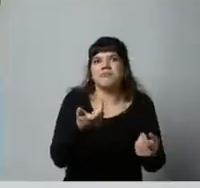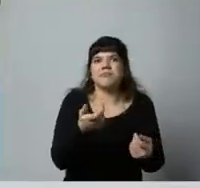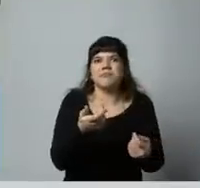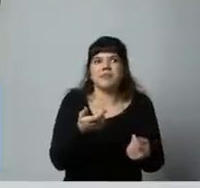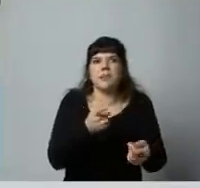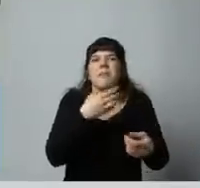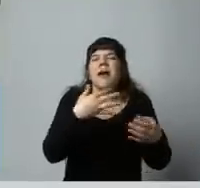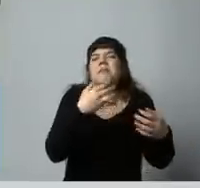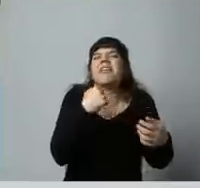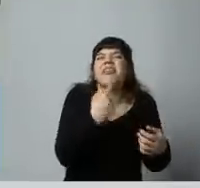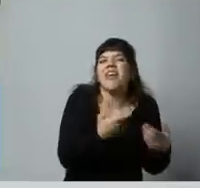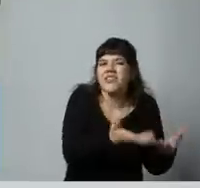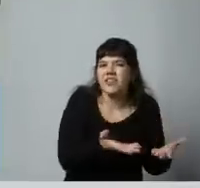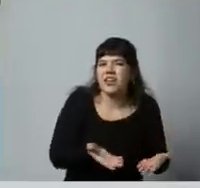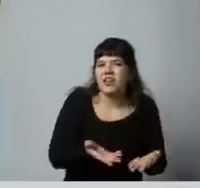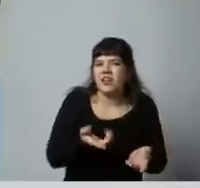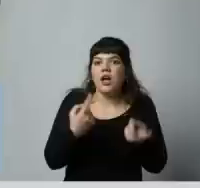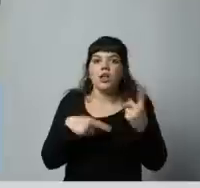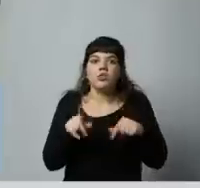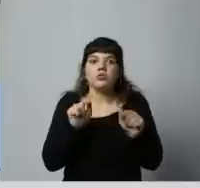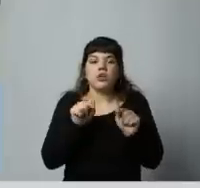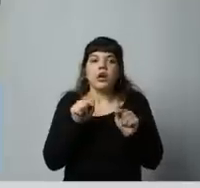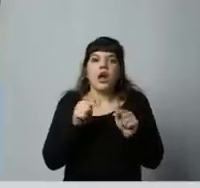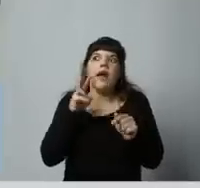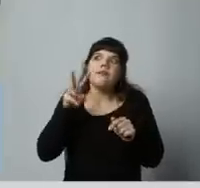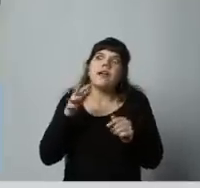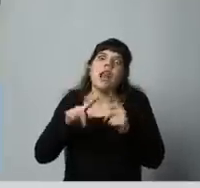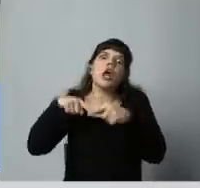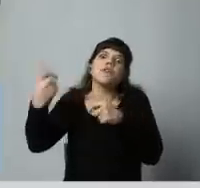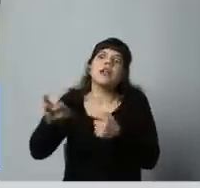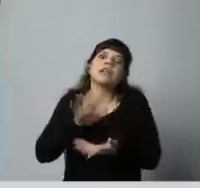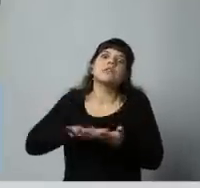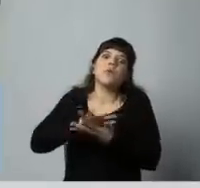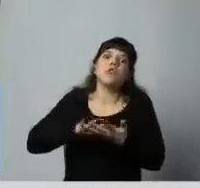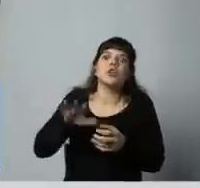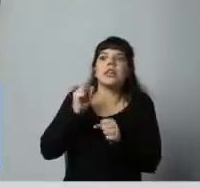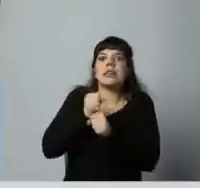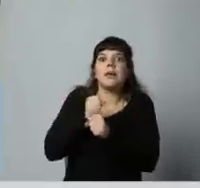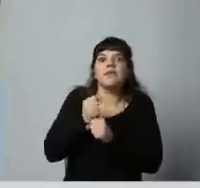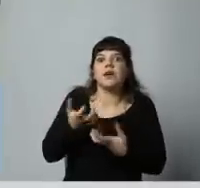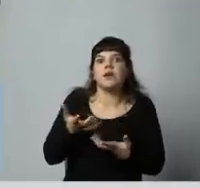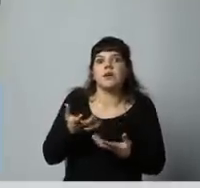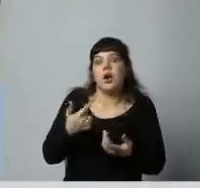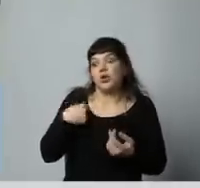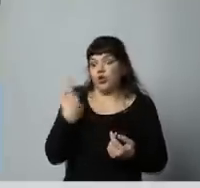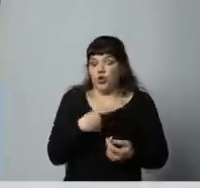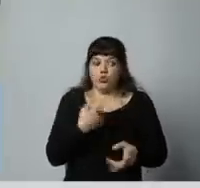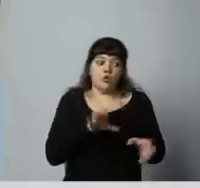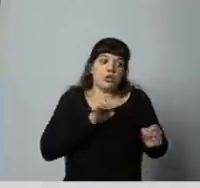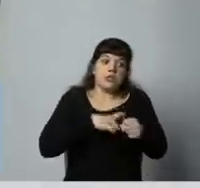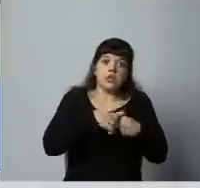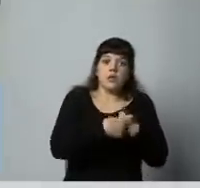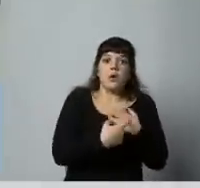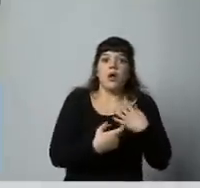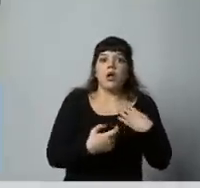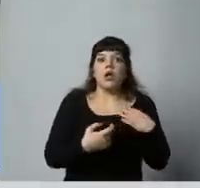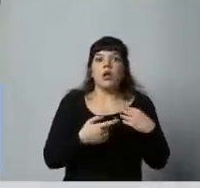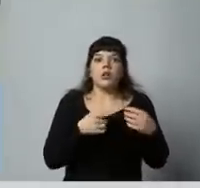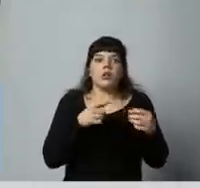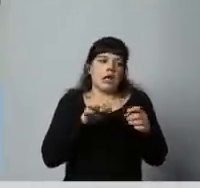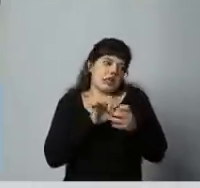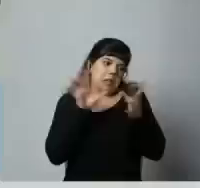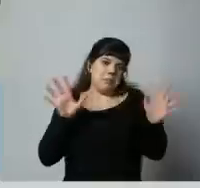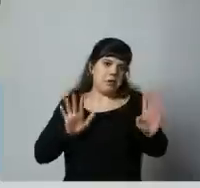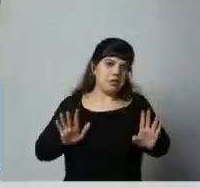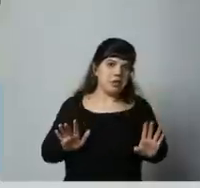veremos En qué situación están los lugares de trabajo y por lo menos nosotros desde el movimiento sindical clasista independiente